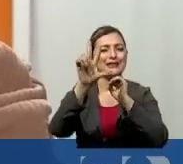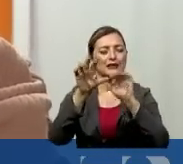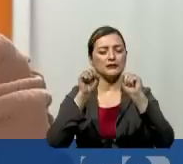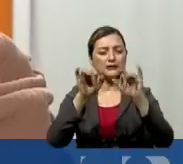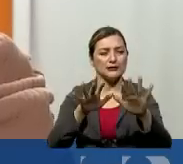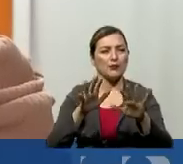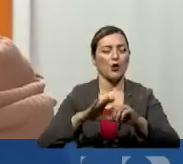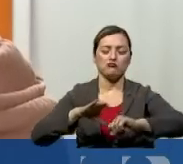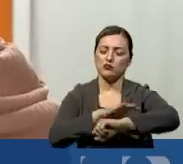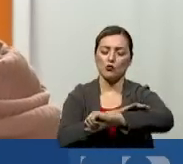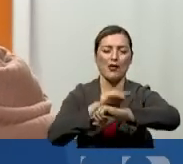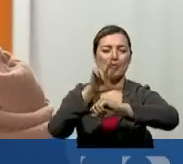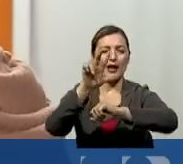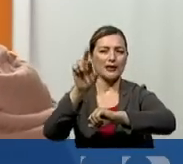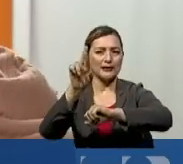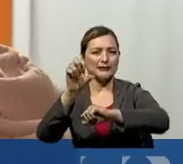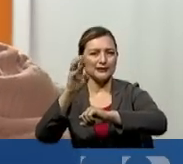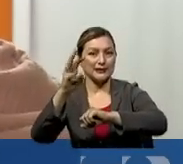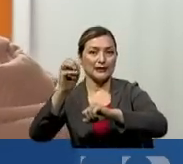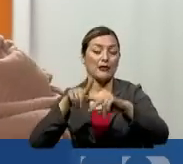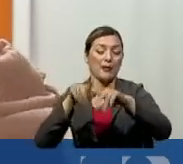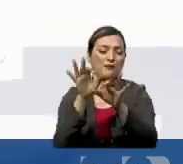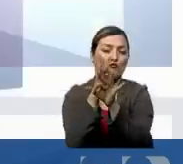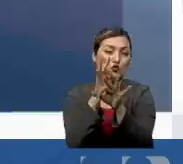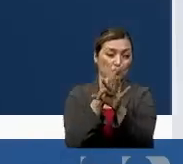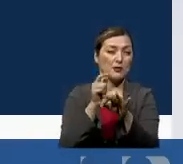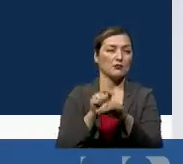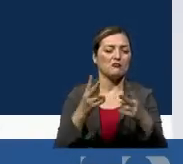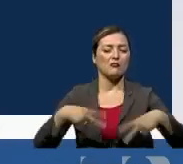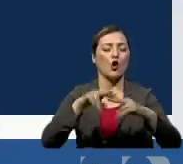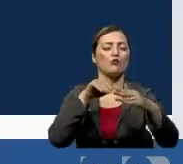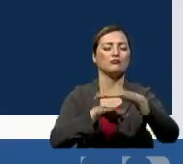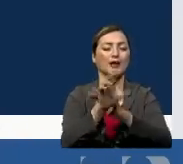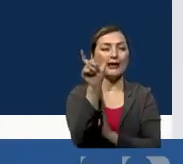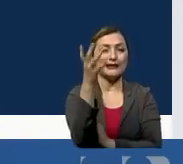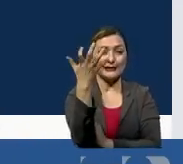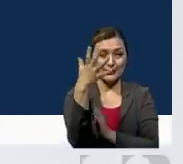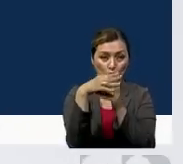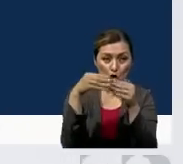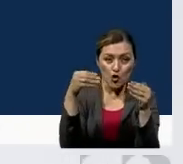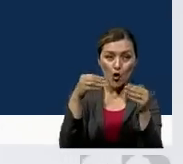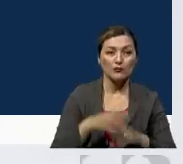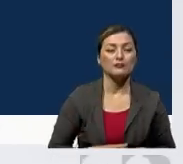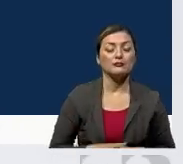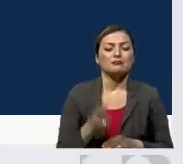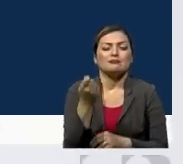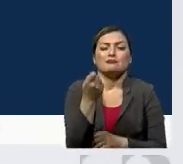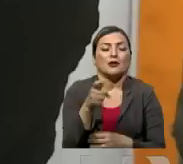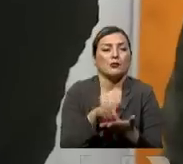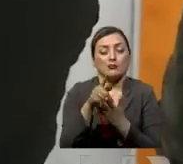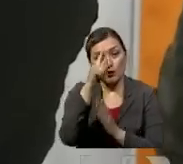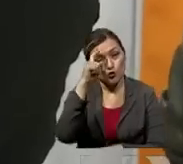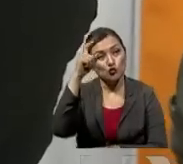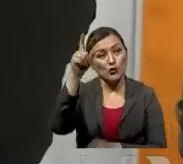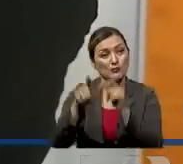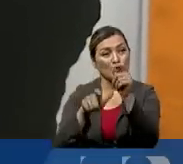una 3R60 que me permite trotar, que me permite andar en bicicleta. El valor de la entrada es de $15, dinero que servirá para cumplir el sueño